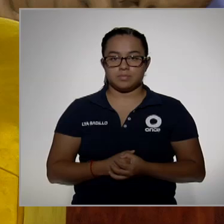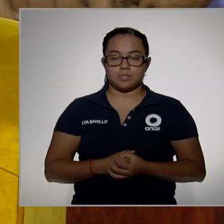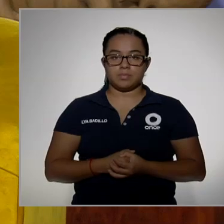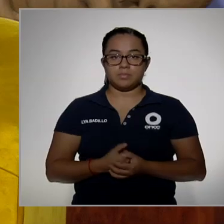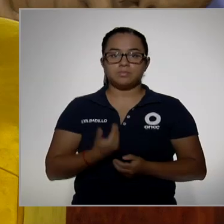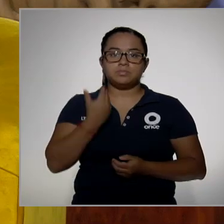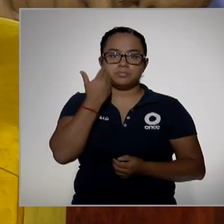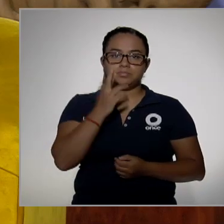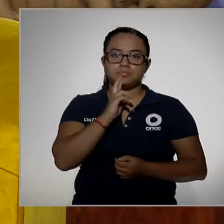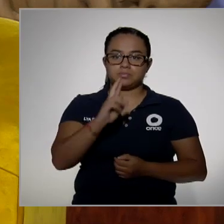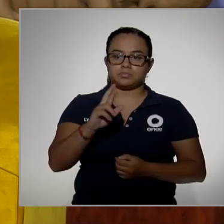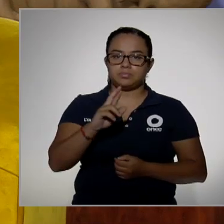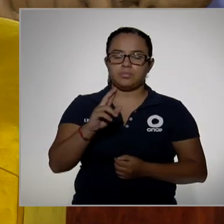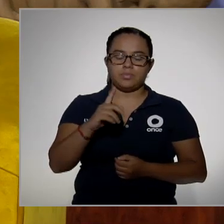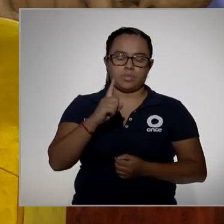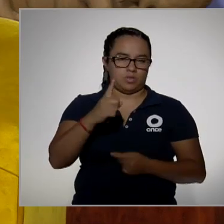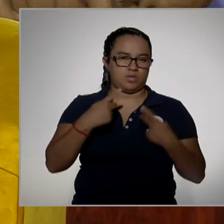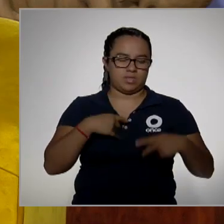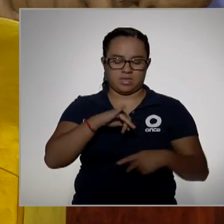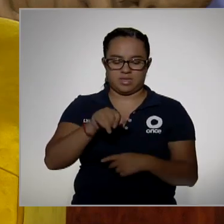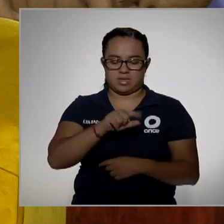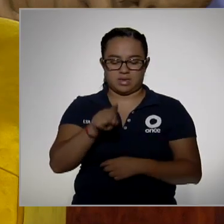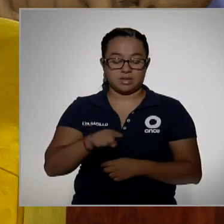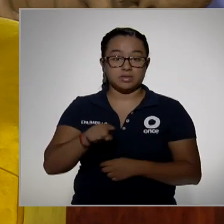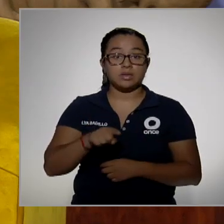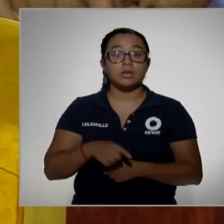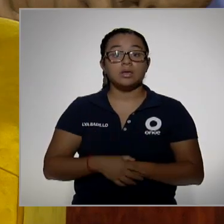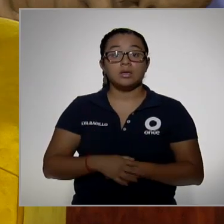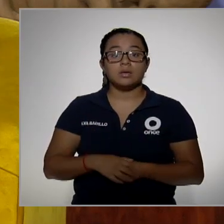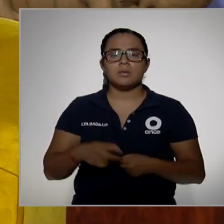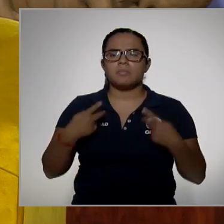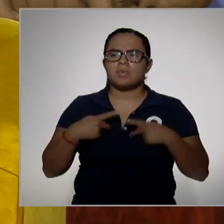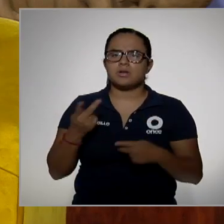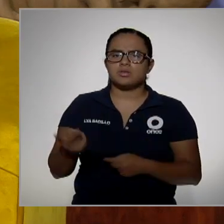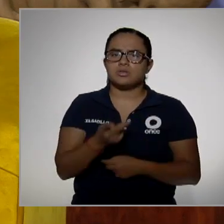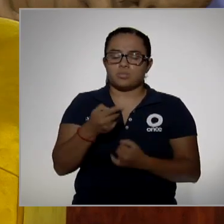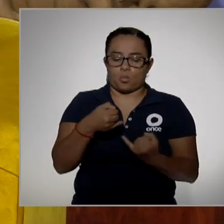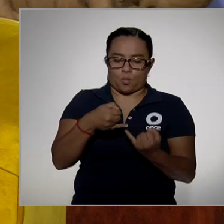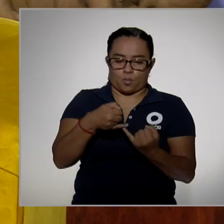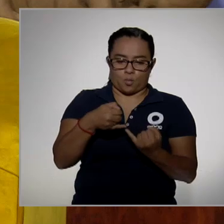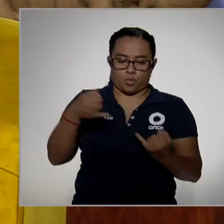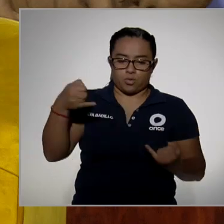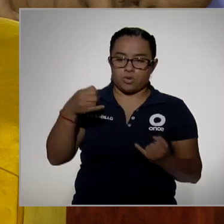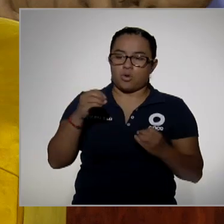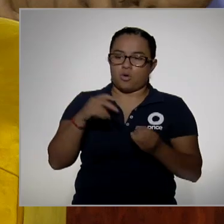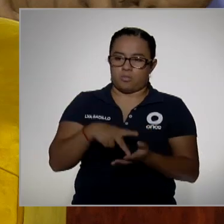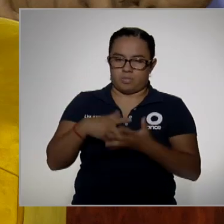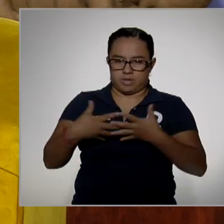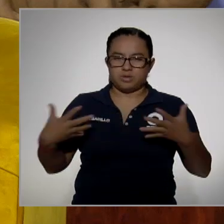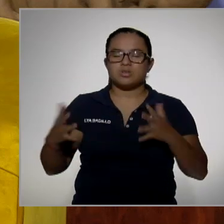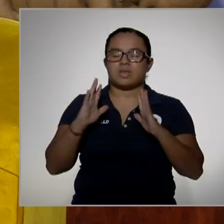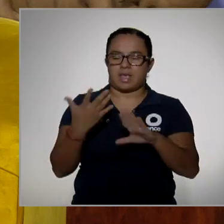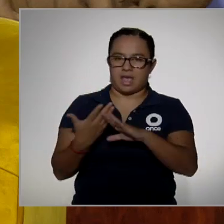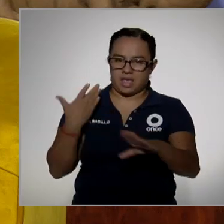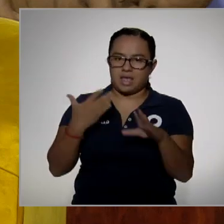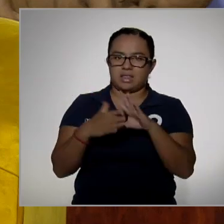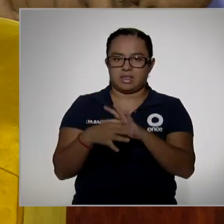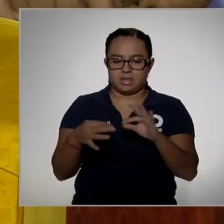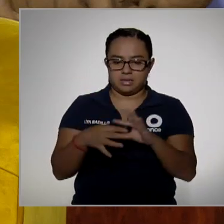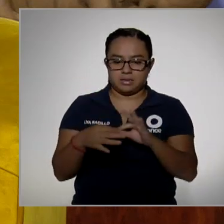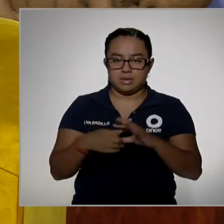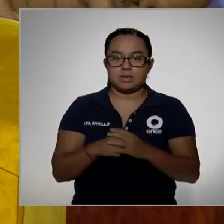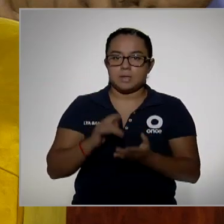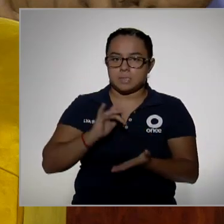contestarle a ellas y solís que las personas que nos preguntó sobre las personas delgadas y con sobrepeso que ya han tocado aquí el tema los especialistas